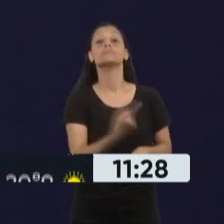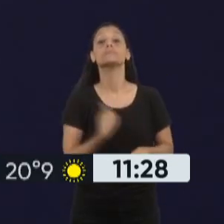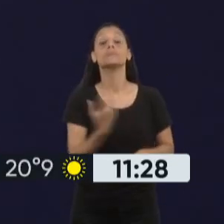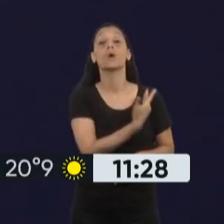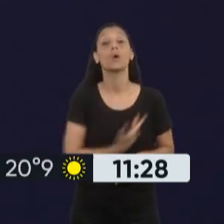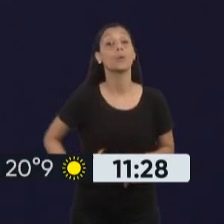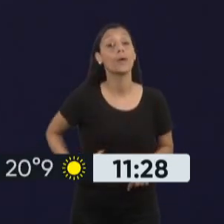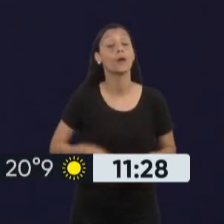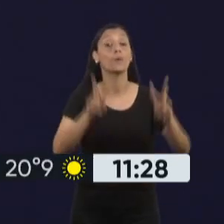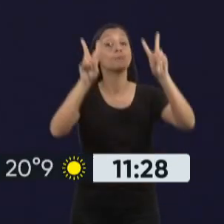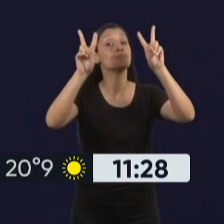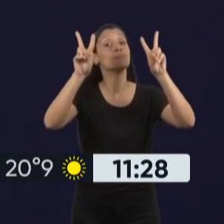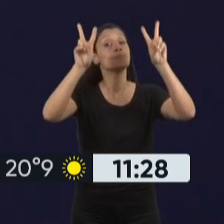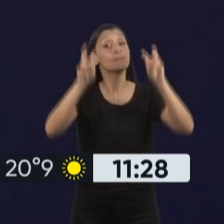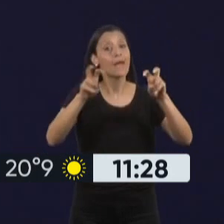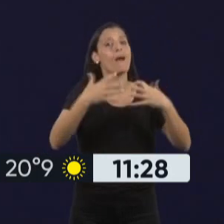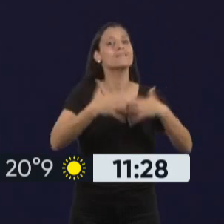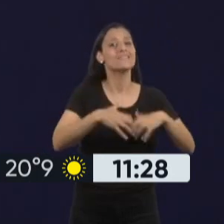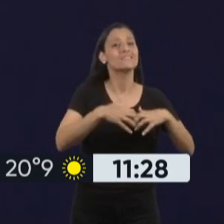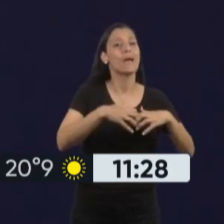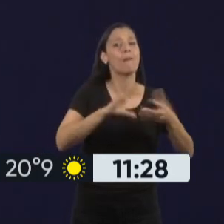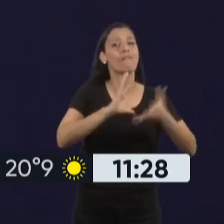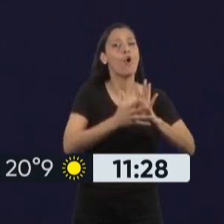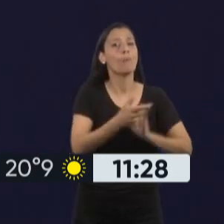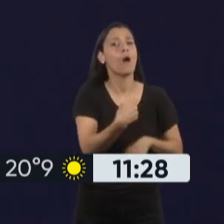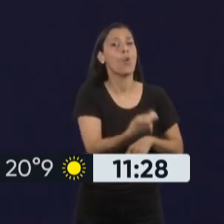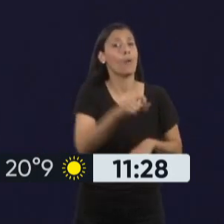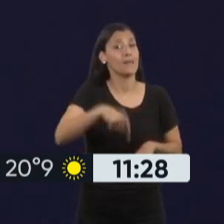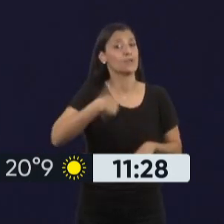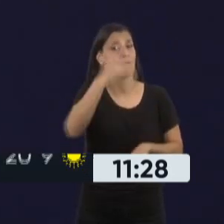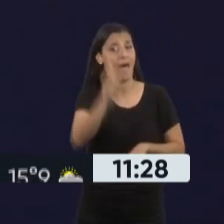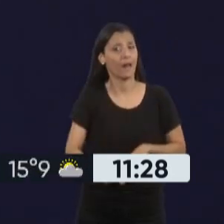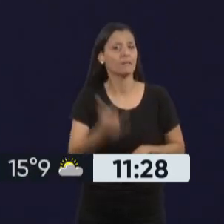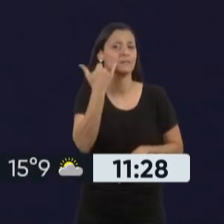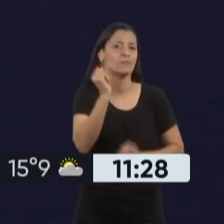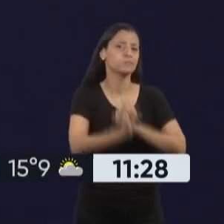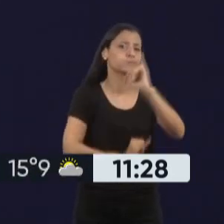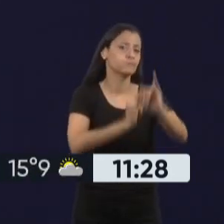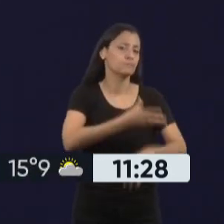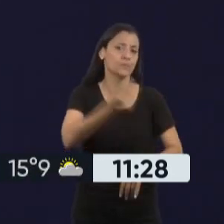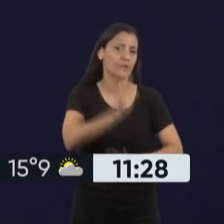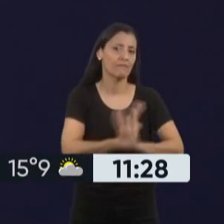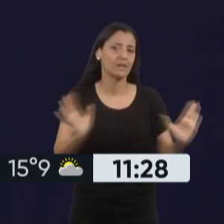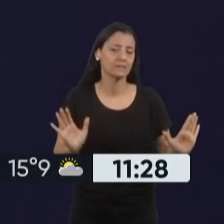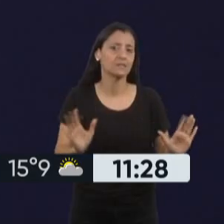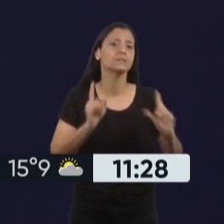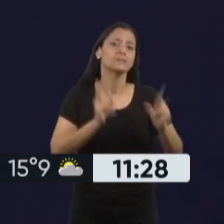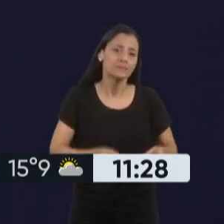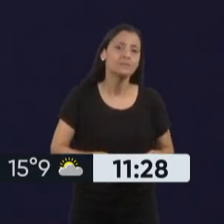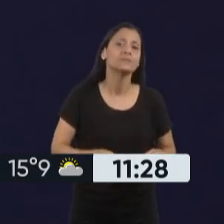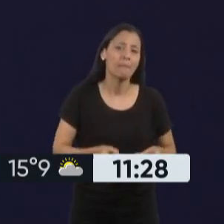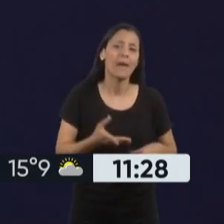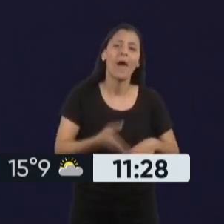Nosotros, el tema del sistema jubilatorio argentino, yo lo he explicado muchas veces, incluso lo he explicado muchas veces antes